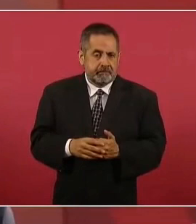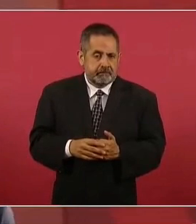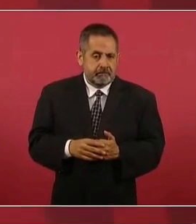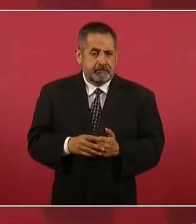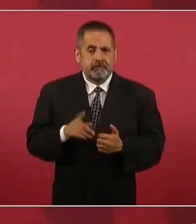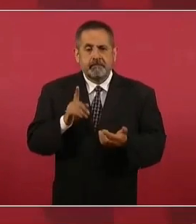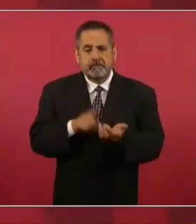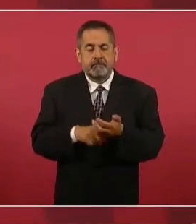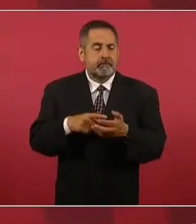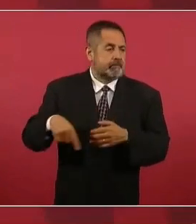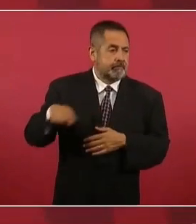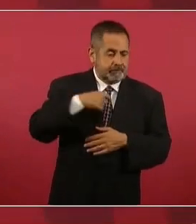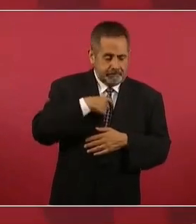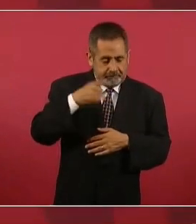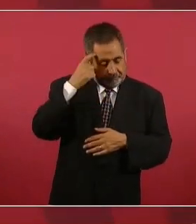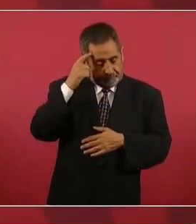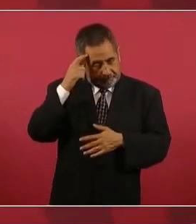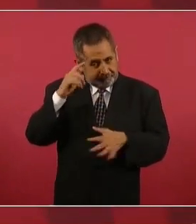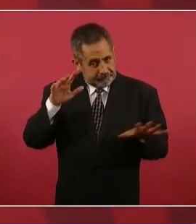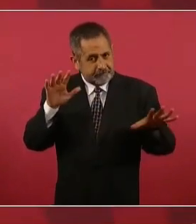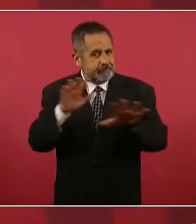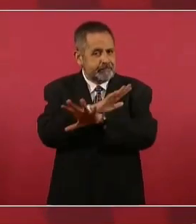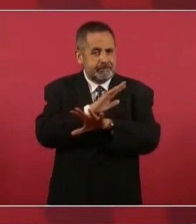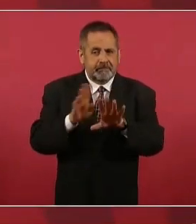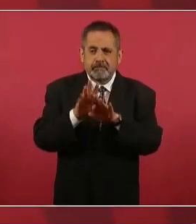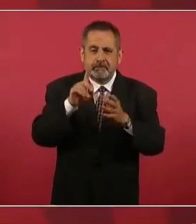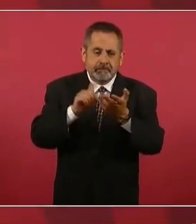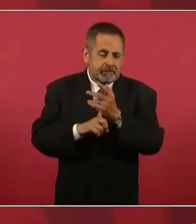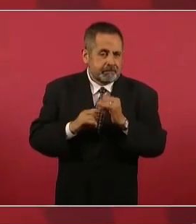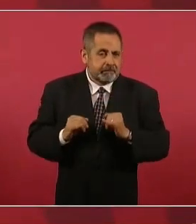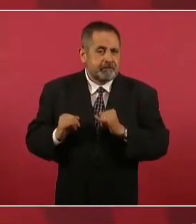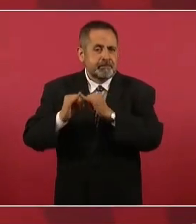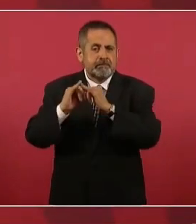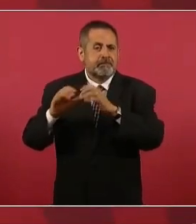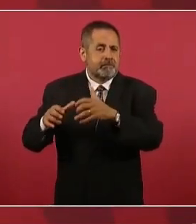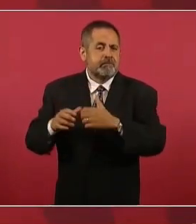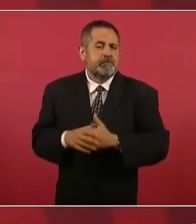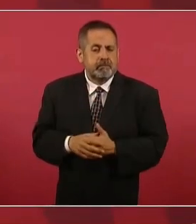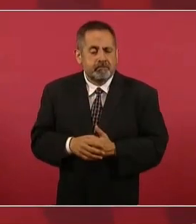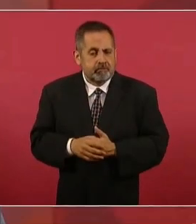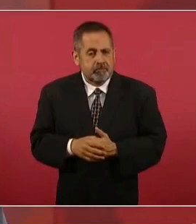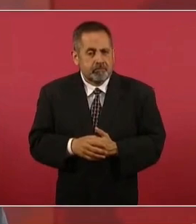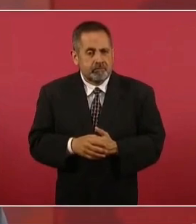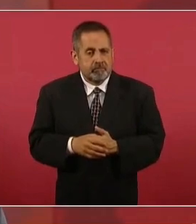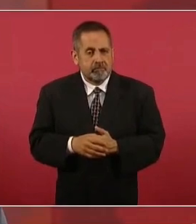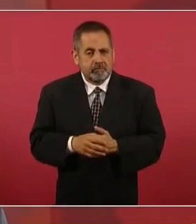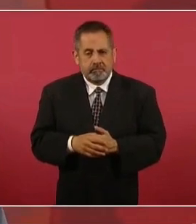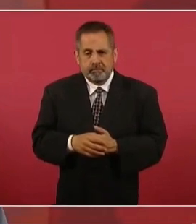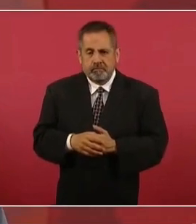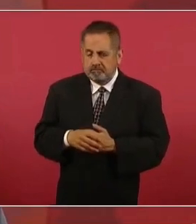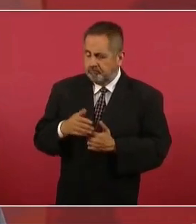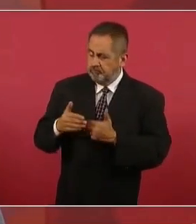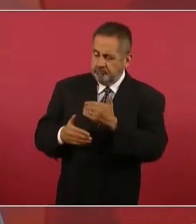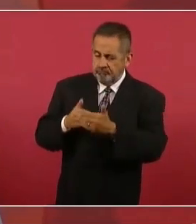la forma de actuar de las instituciones y lo estamos logrando.